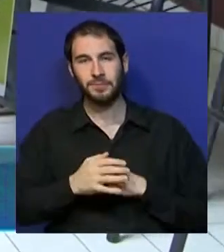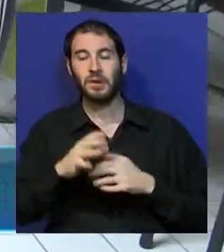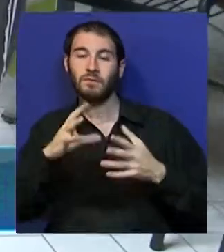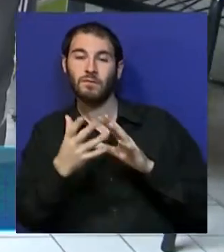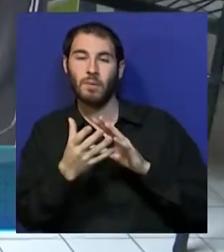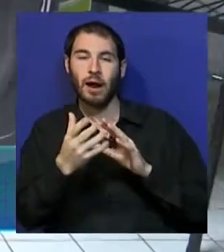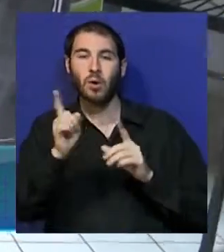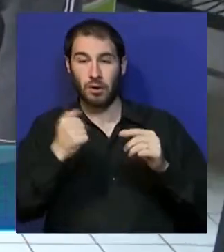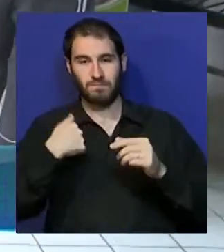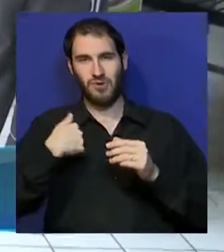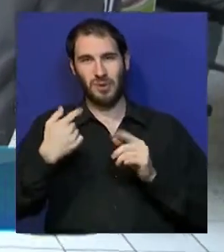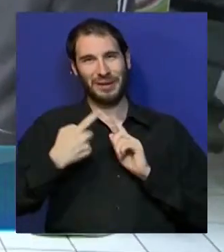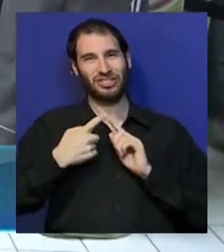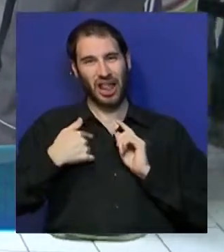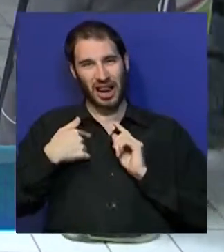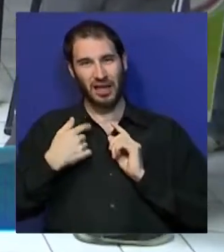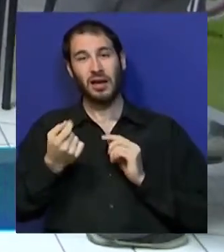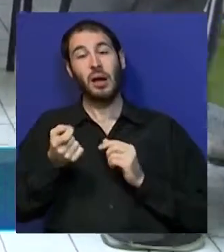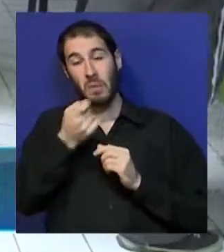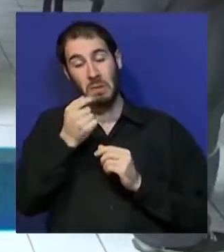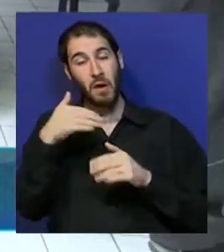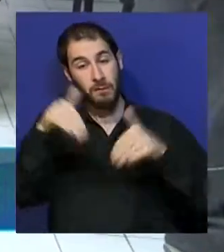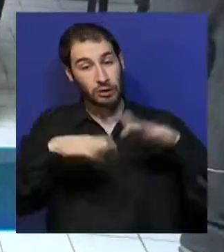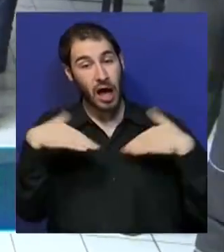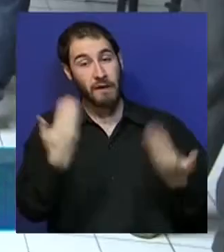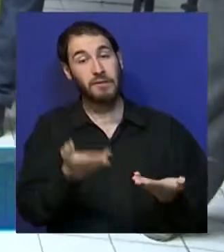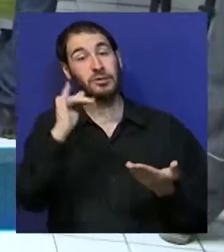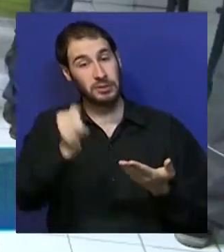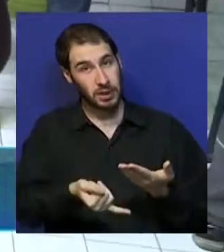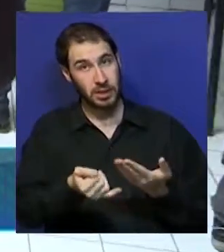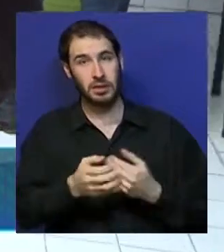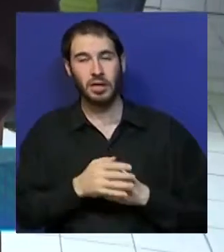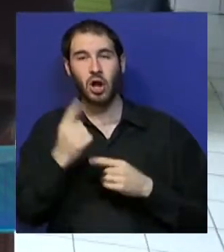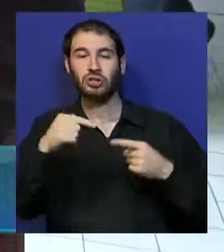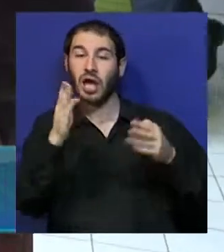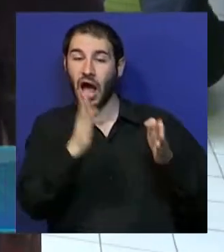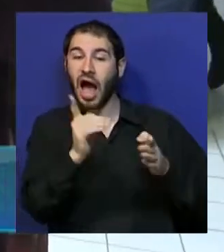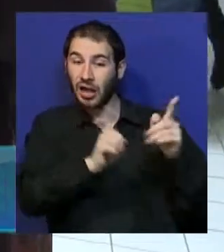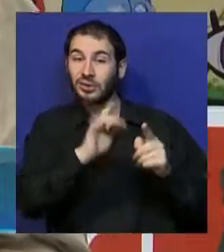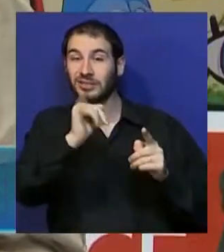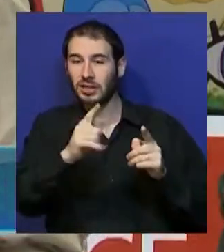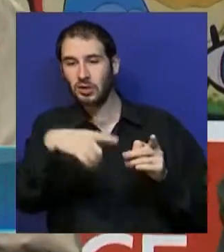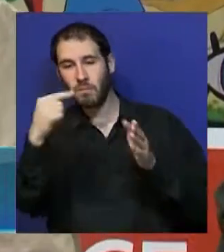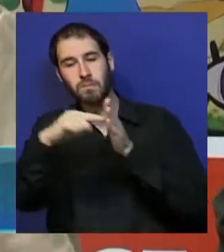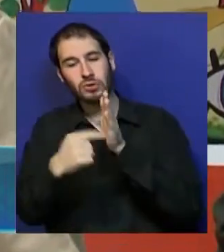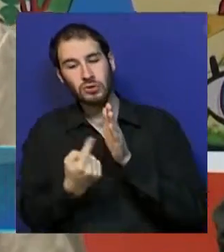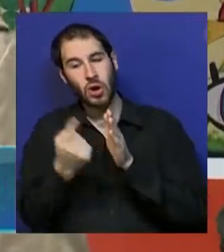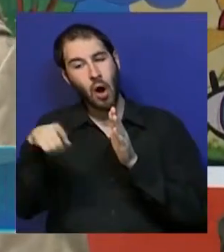particular, en mi caso, por ejemplo, si bien vamos a votar favorable algunas partes, en otros